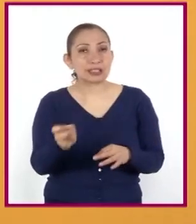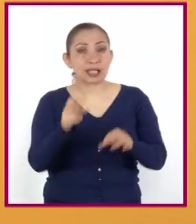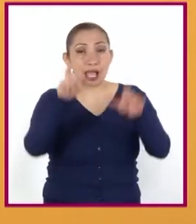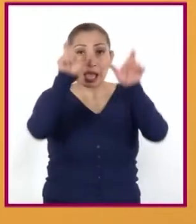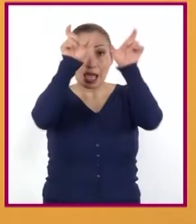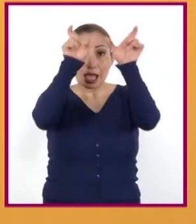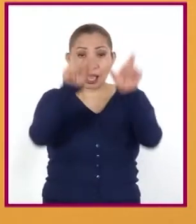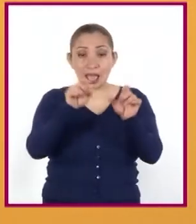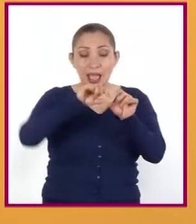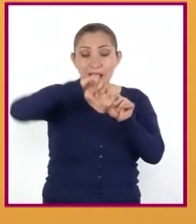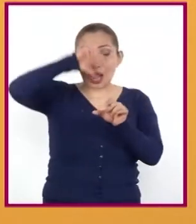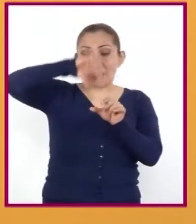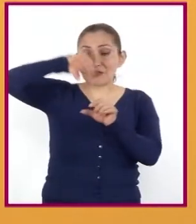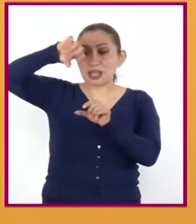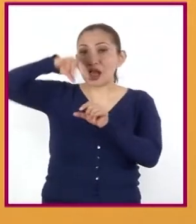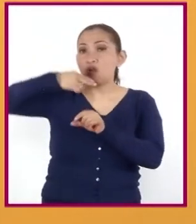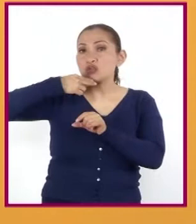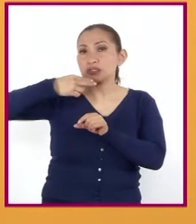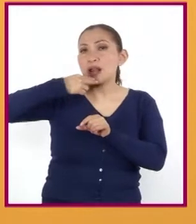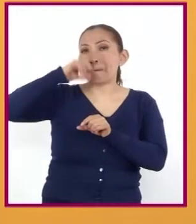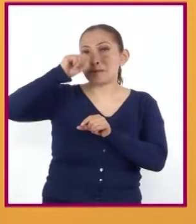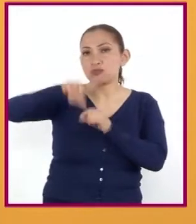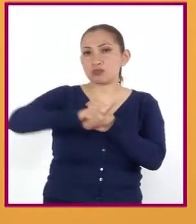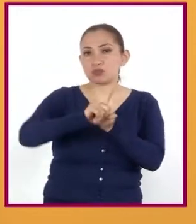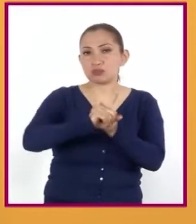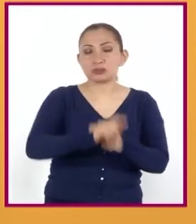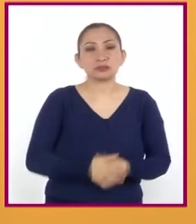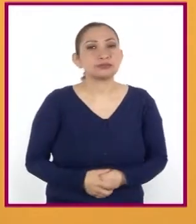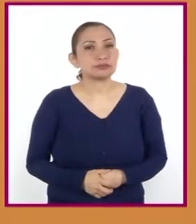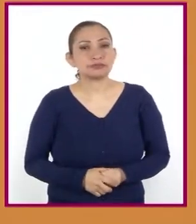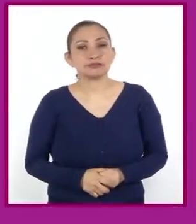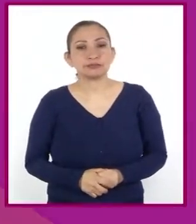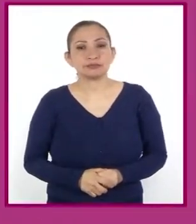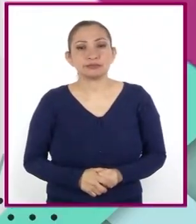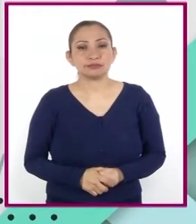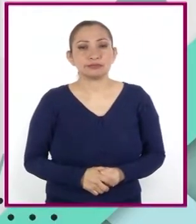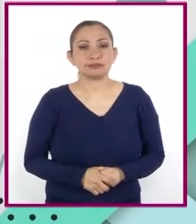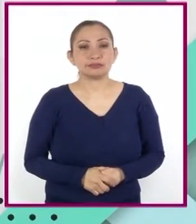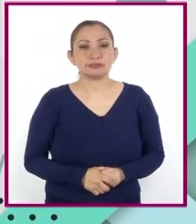gráfica de la función utilizada en este problema.